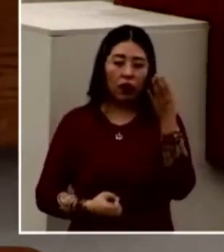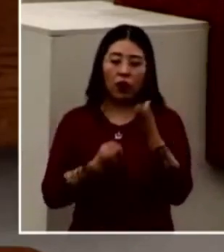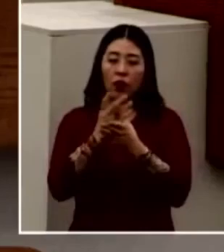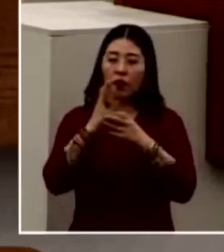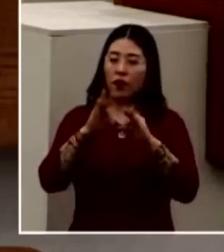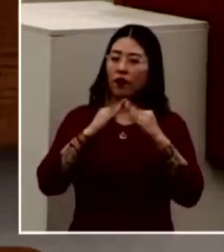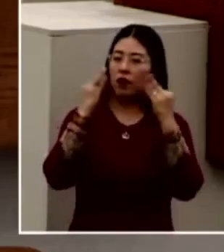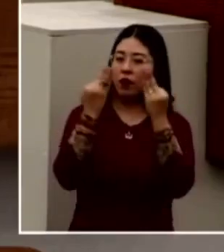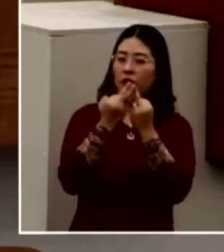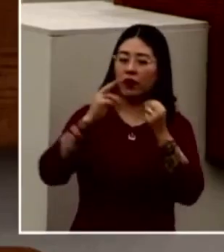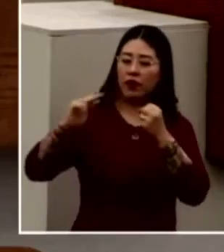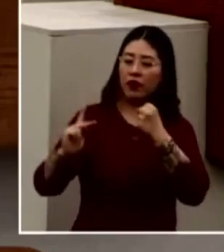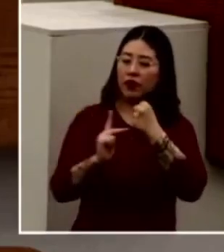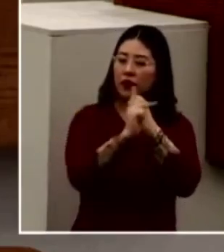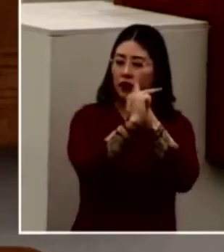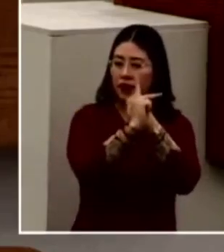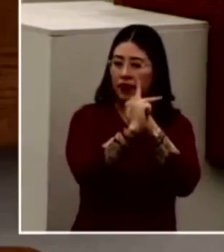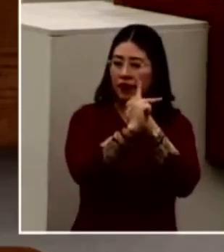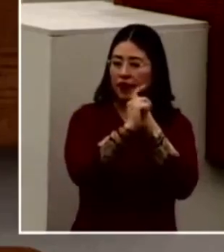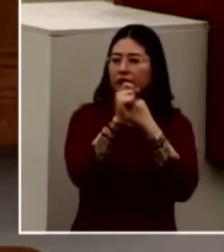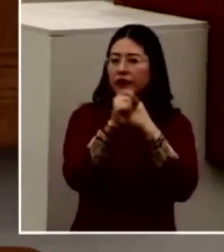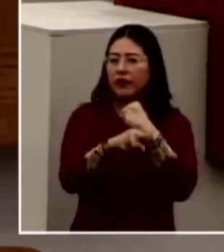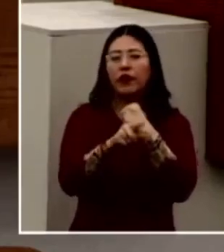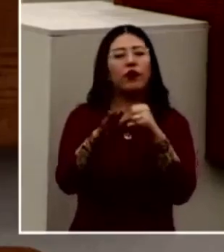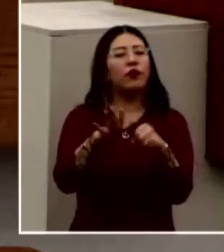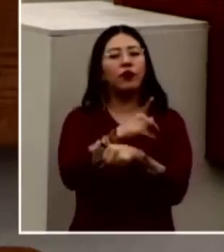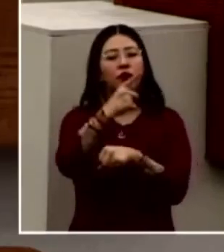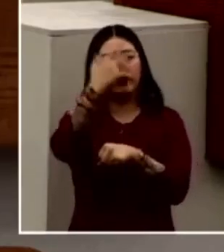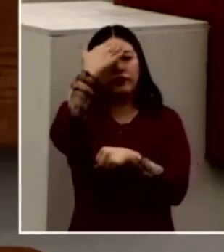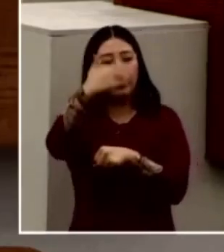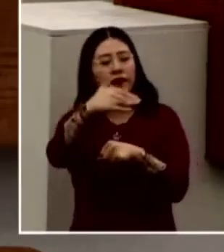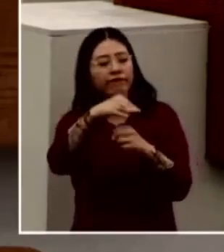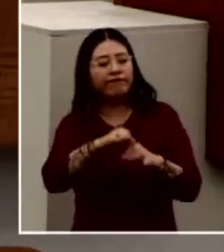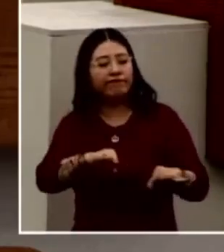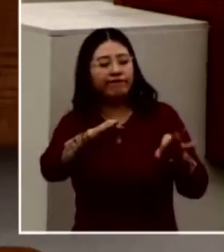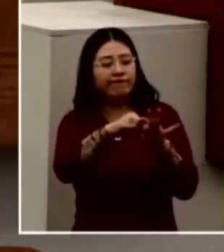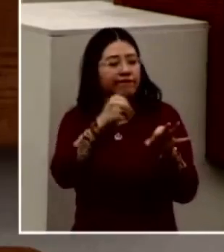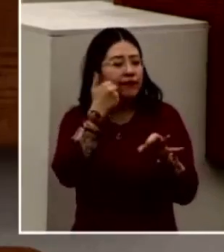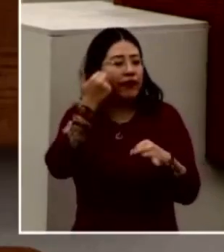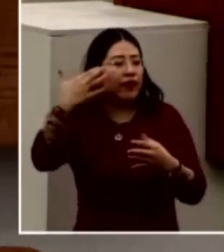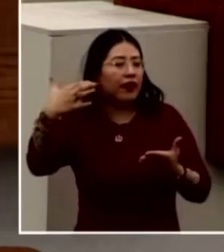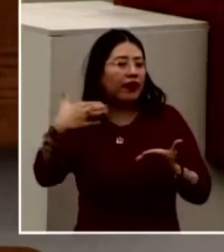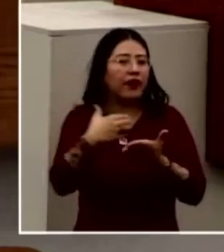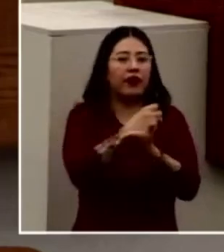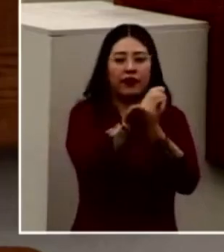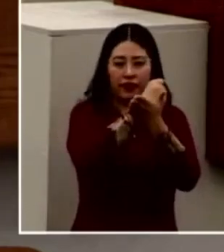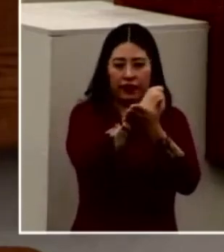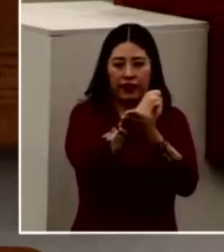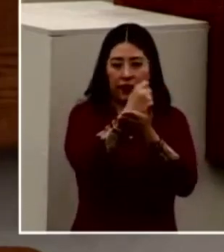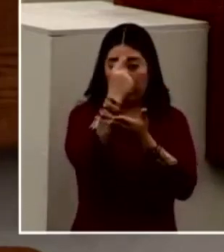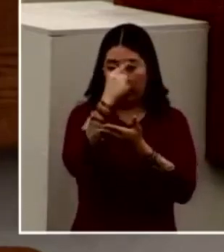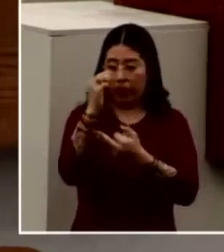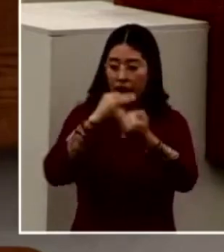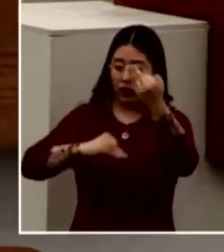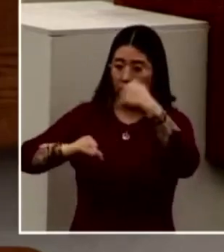país, porque se trata de ganarle la batalla a la inseguridad.